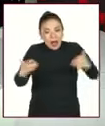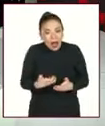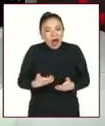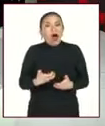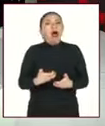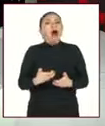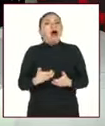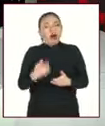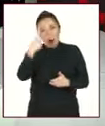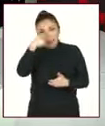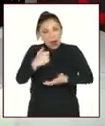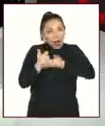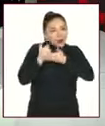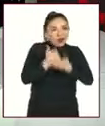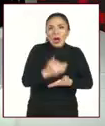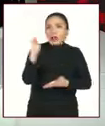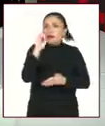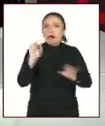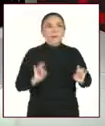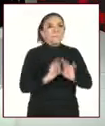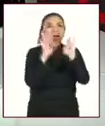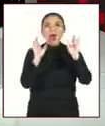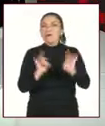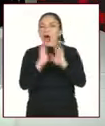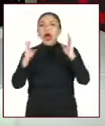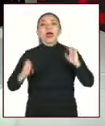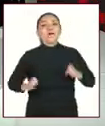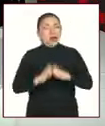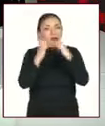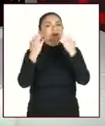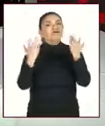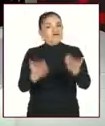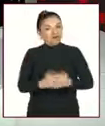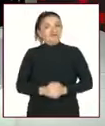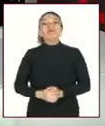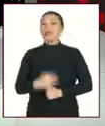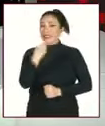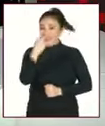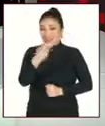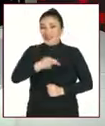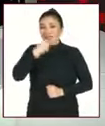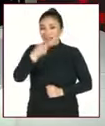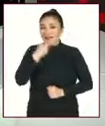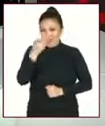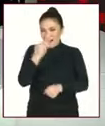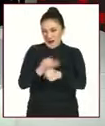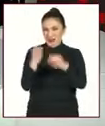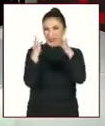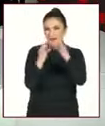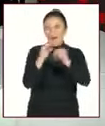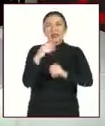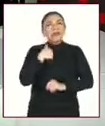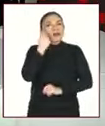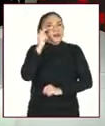Sobre todo en ciertas situaciones de emergencia. Y hablando de esto y hablando sobre lo que nos estás exponiendo, me gustaría ir a la primera pregunta que